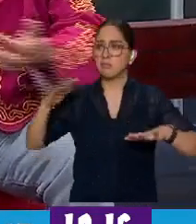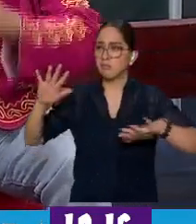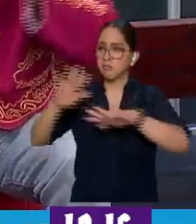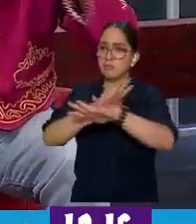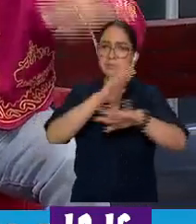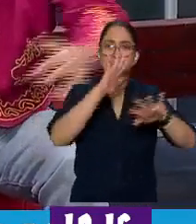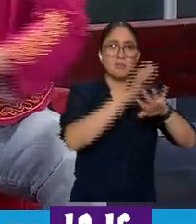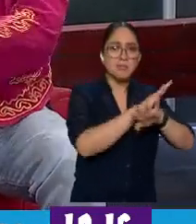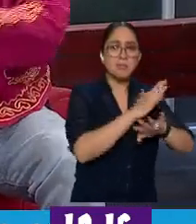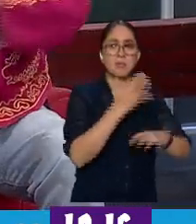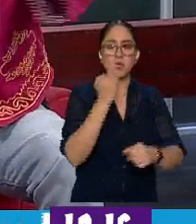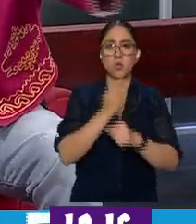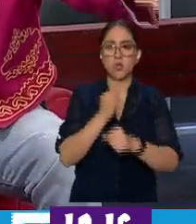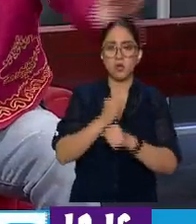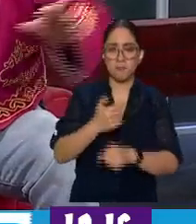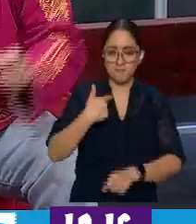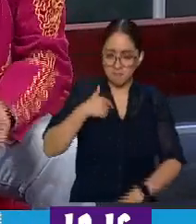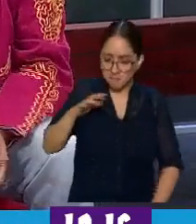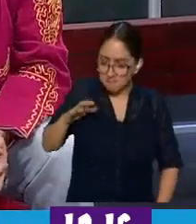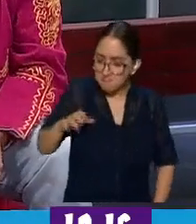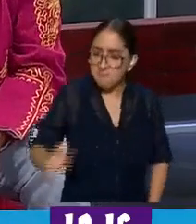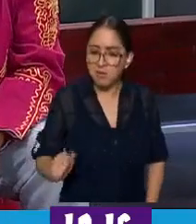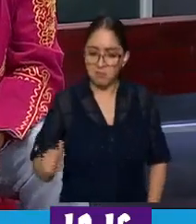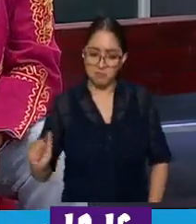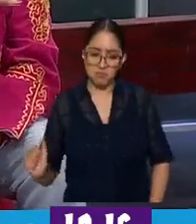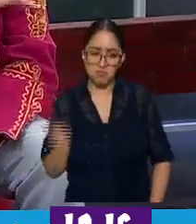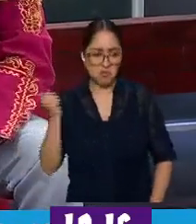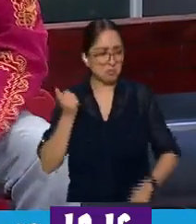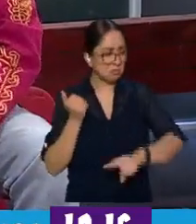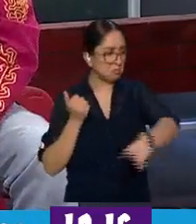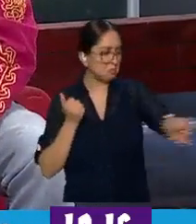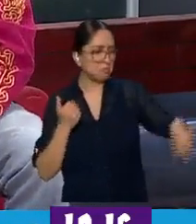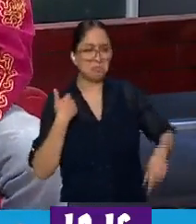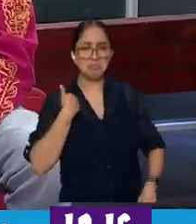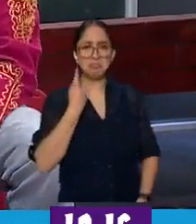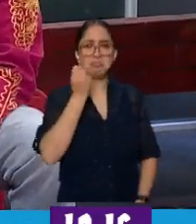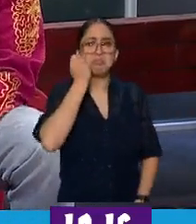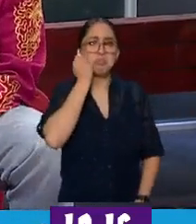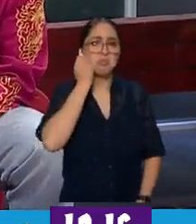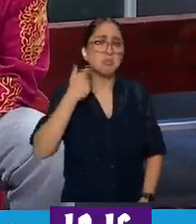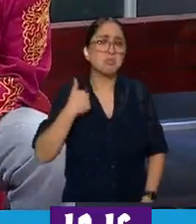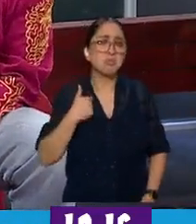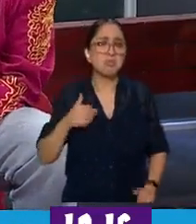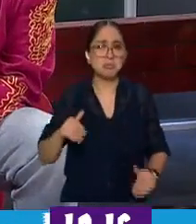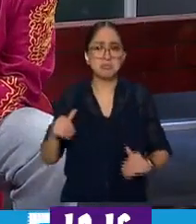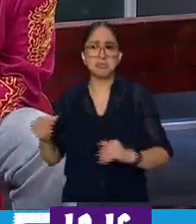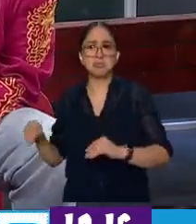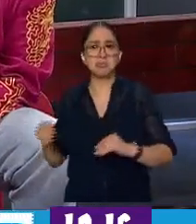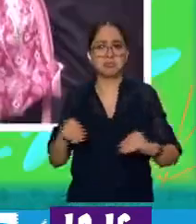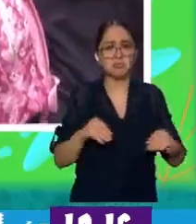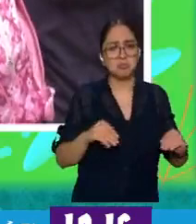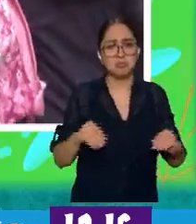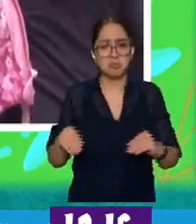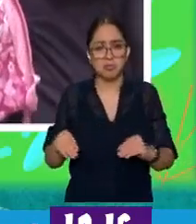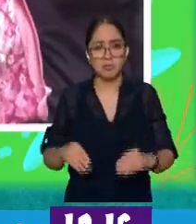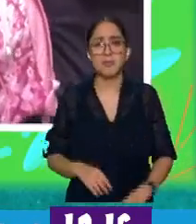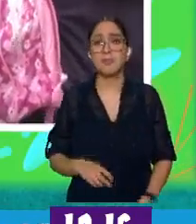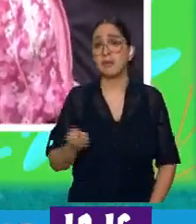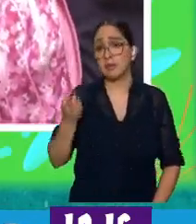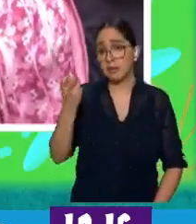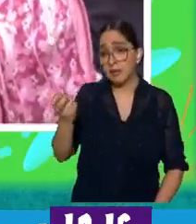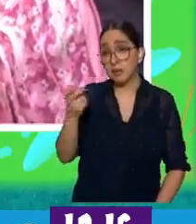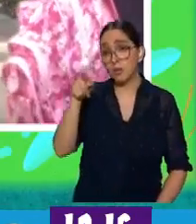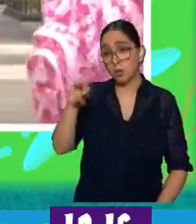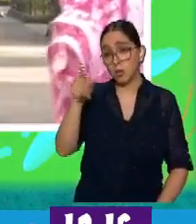lo que venga a apañarlo y que no me importe el de al lado y yo en donde puedo me hago? Es cultural en parte y eso